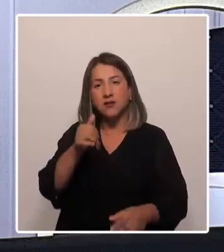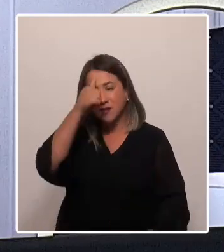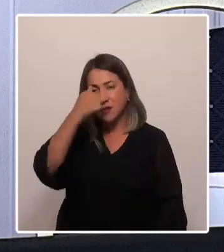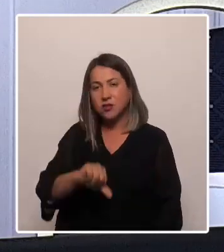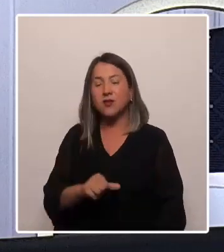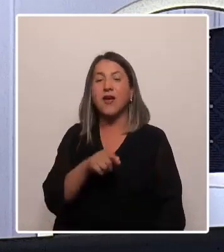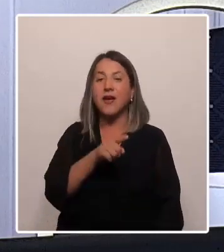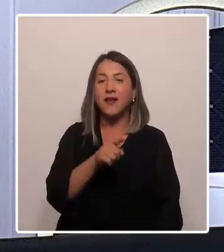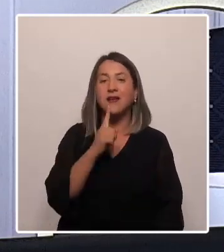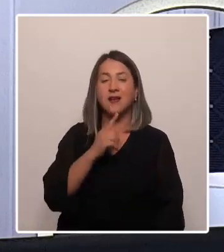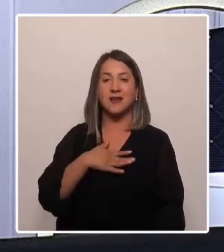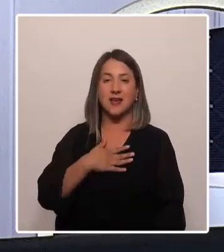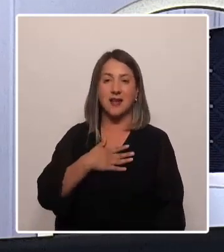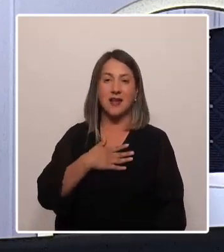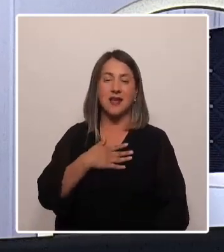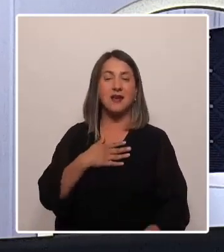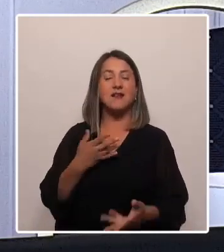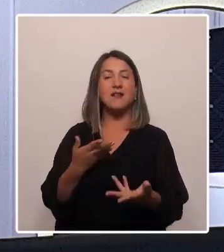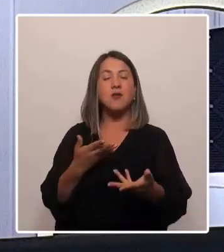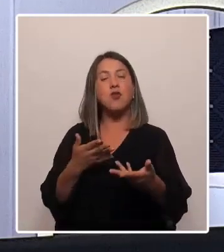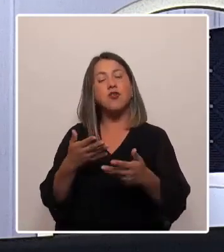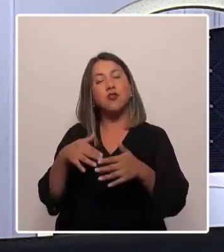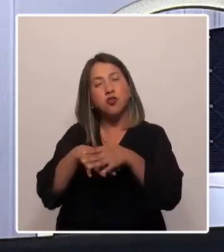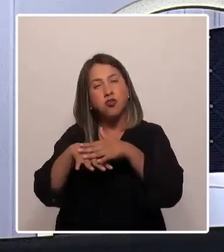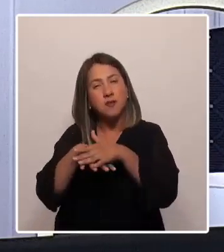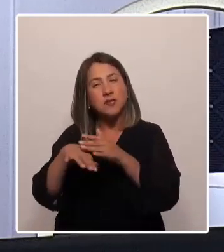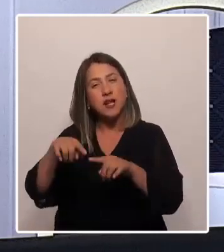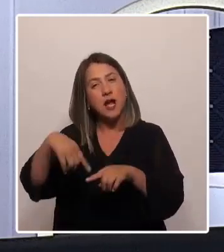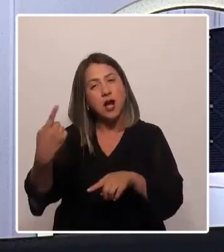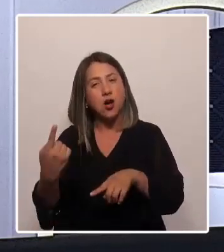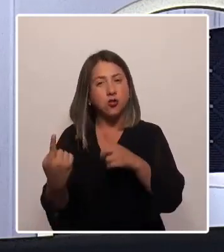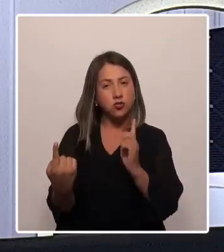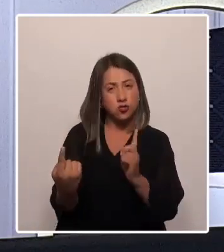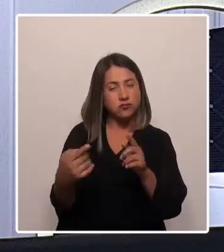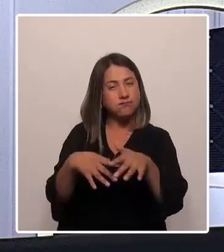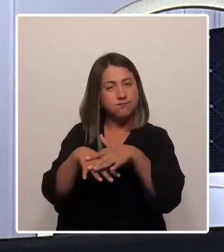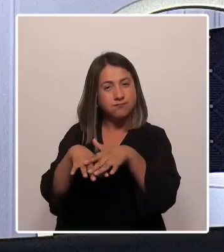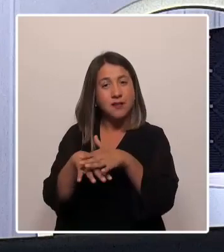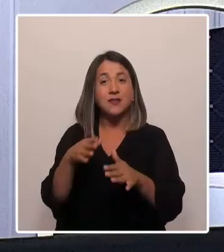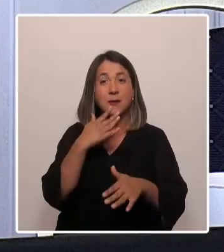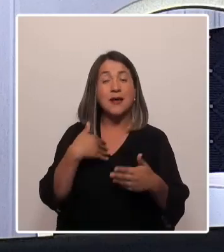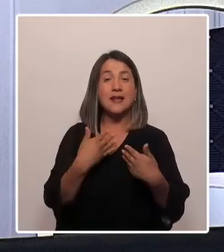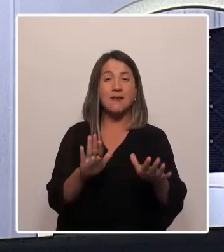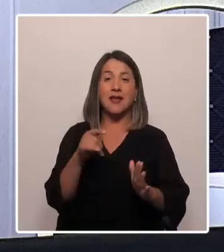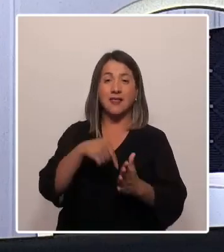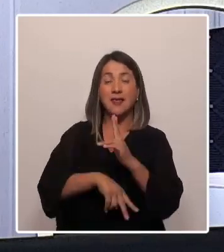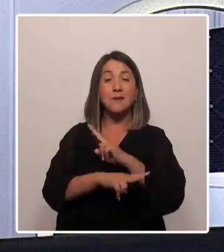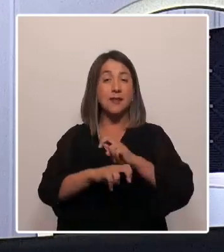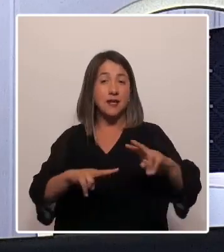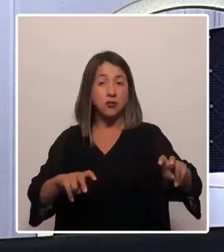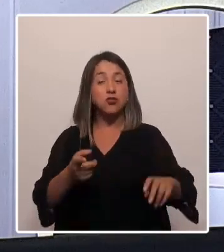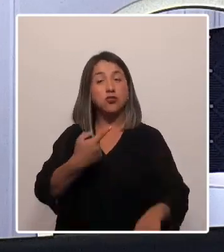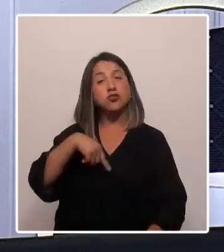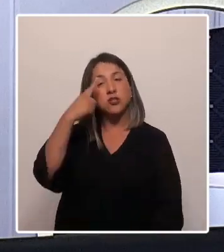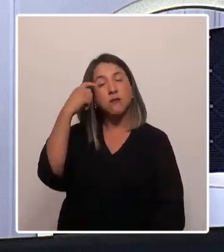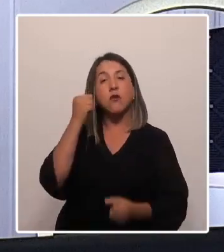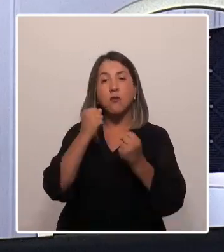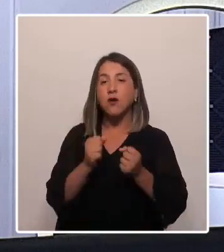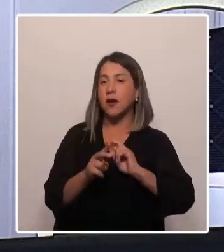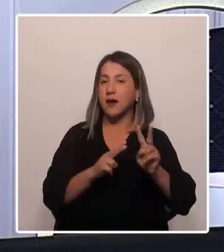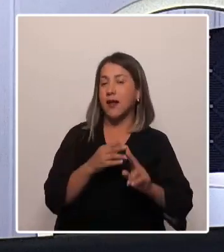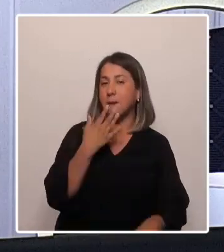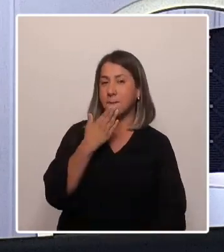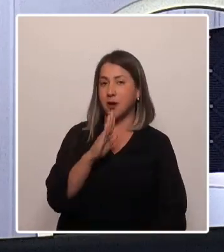desea convencer a otro? También se hace referencia a la libertad de investigación que creemos puede mejorarse, puesto que no solo